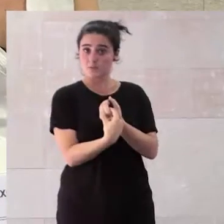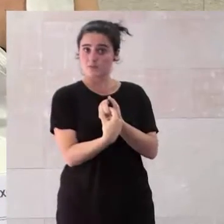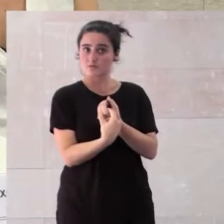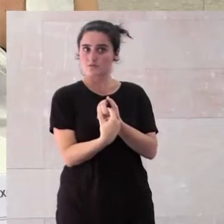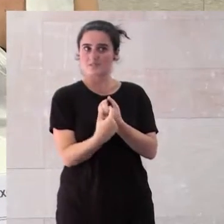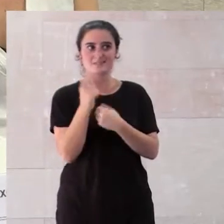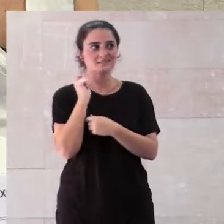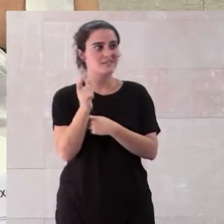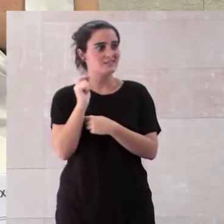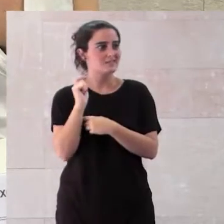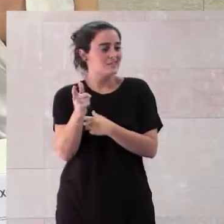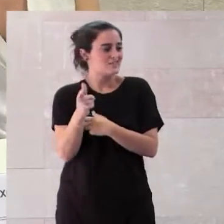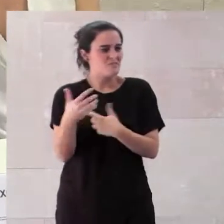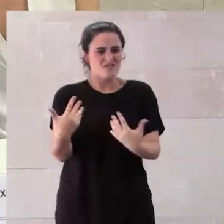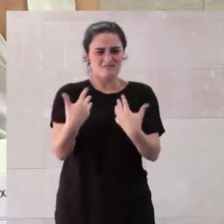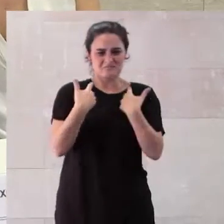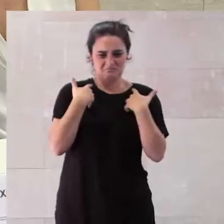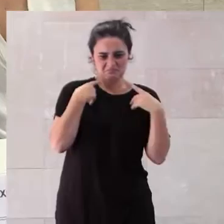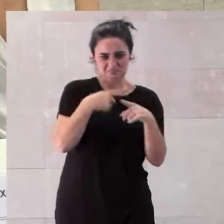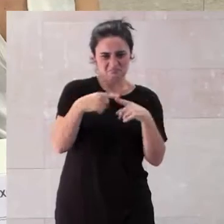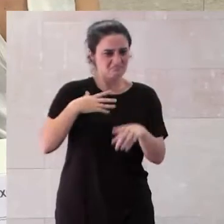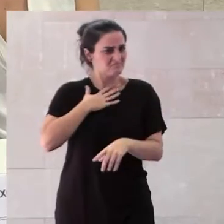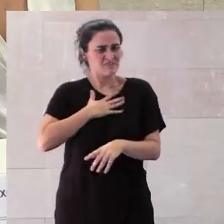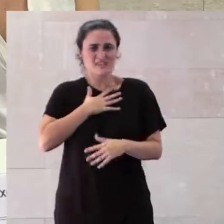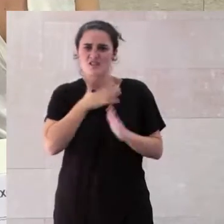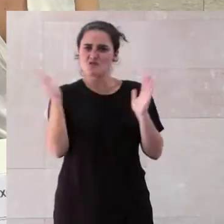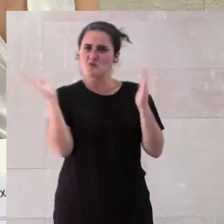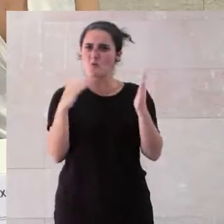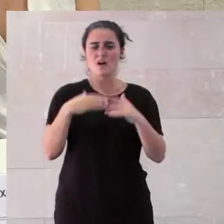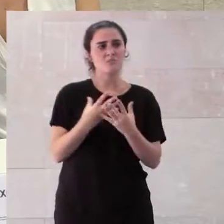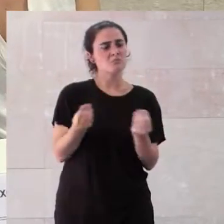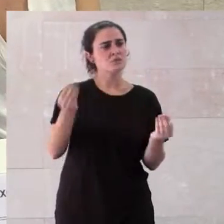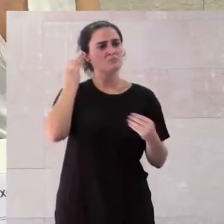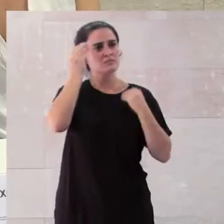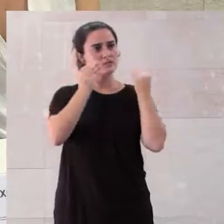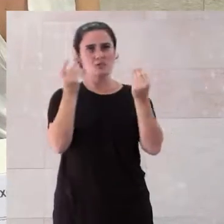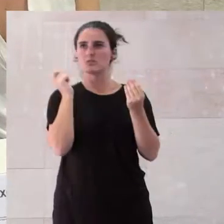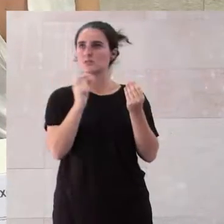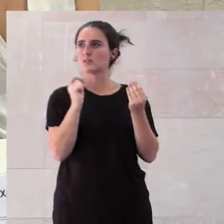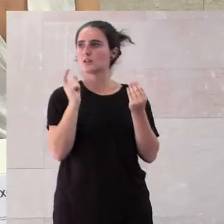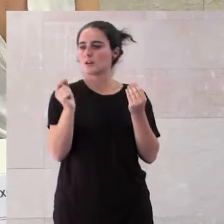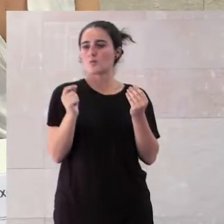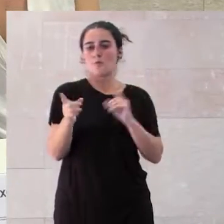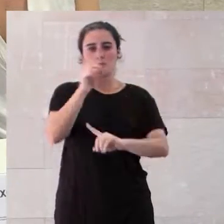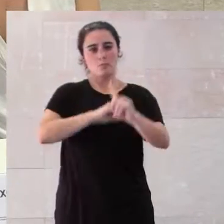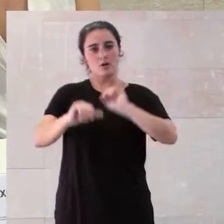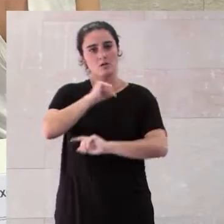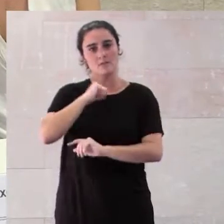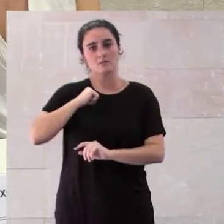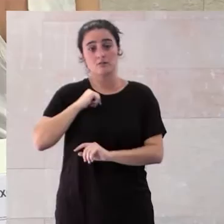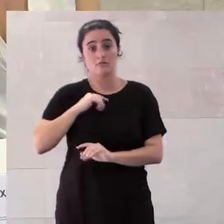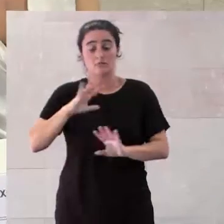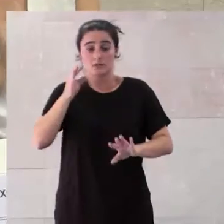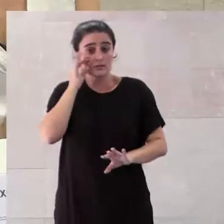vivimos malestares, padecemos malestares y muchas pensamos, hemos llegado a pensar que son problemas personales y no lo son,